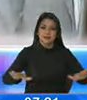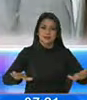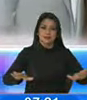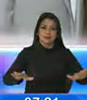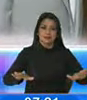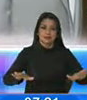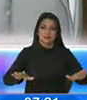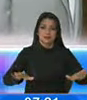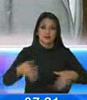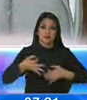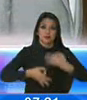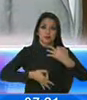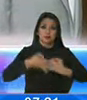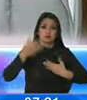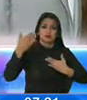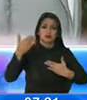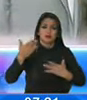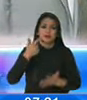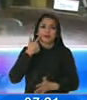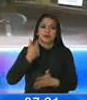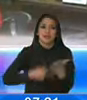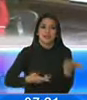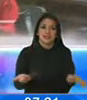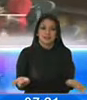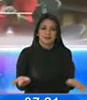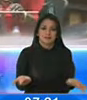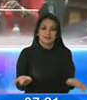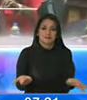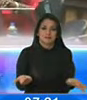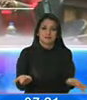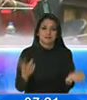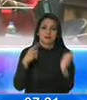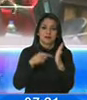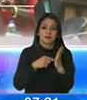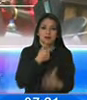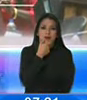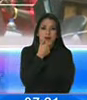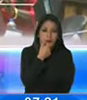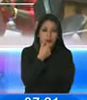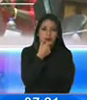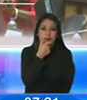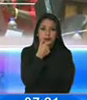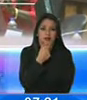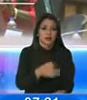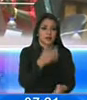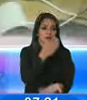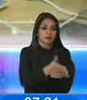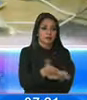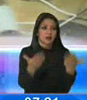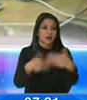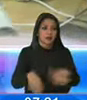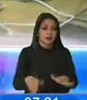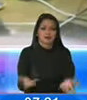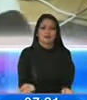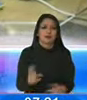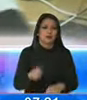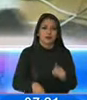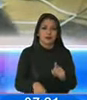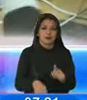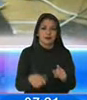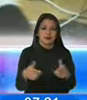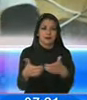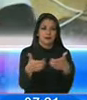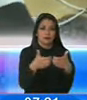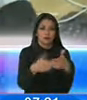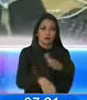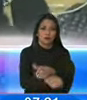tal, ya el juicio político no tiene ningún tipo de sentido. Como cuando un árbitro quiere pitar el partido cuando ya se ha acabado, hay comparecencias,